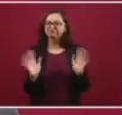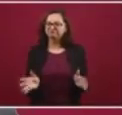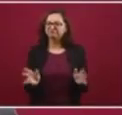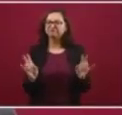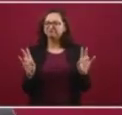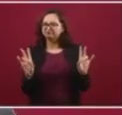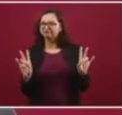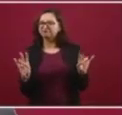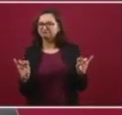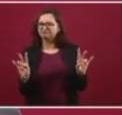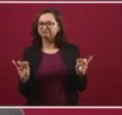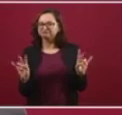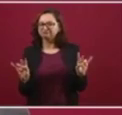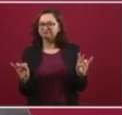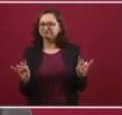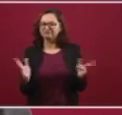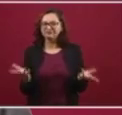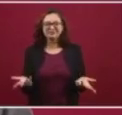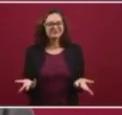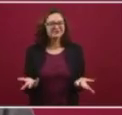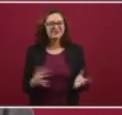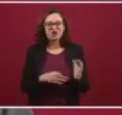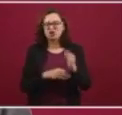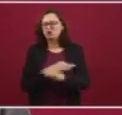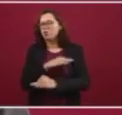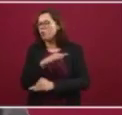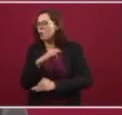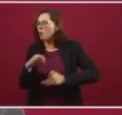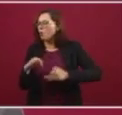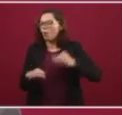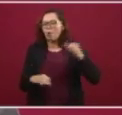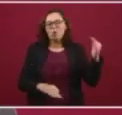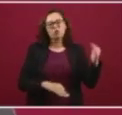muy despierta, se da cuenta de todo.